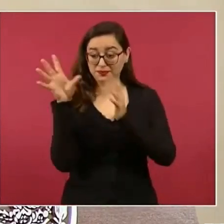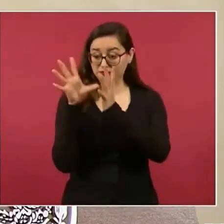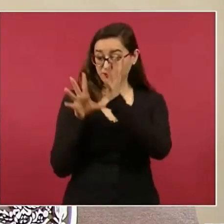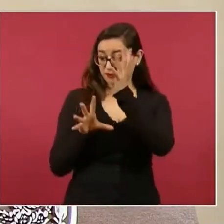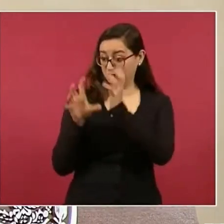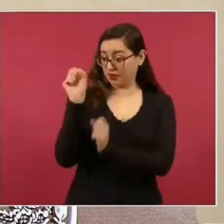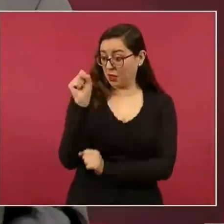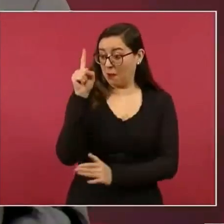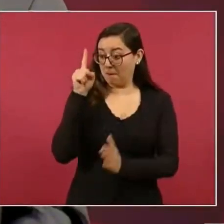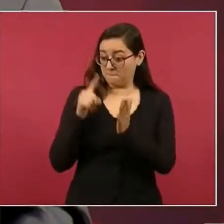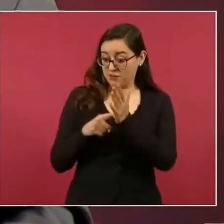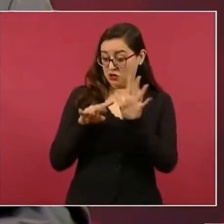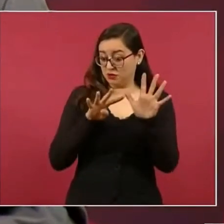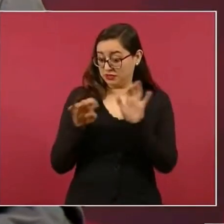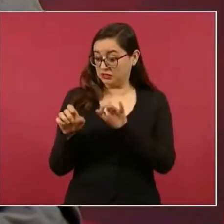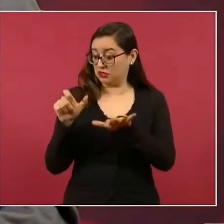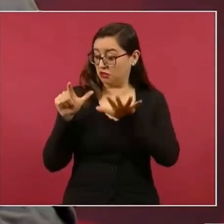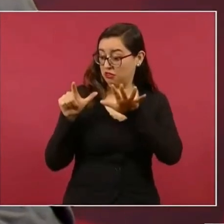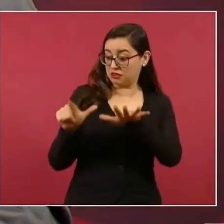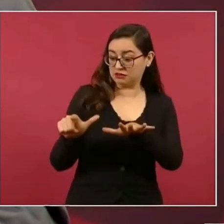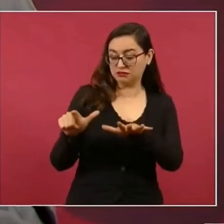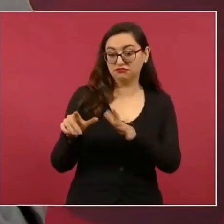con todas las